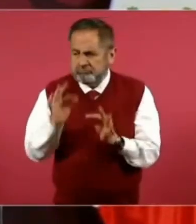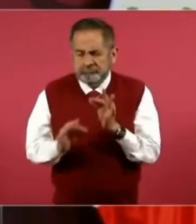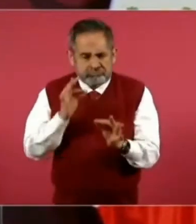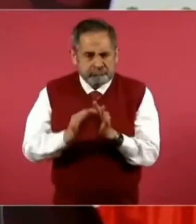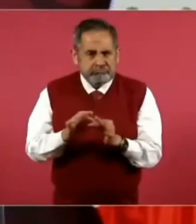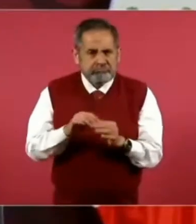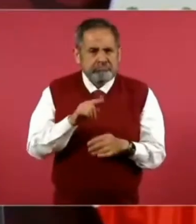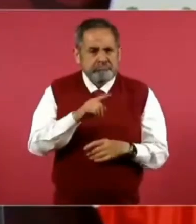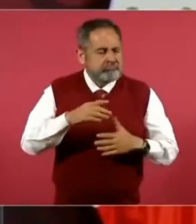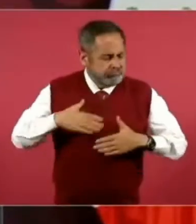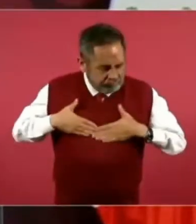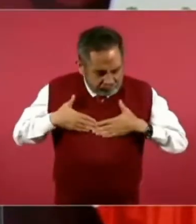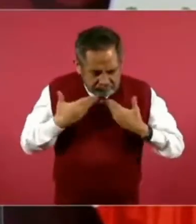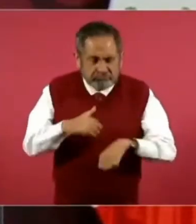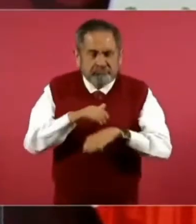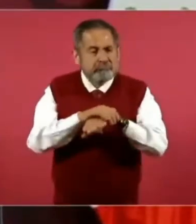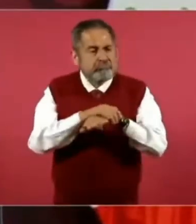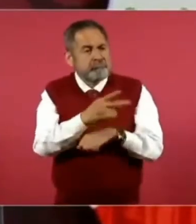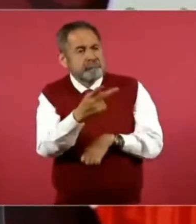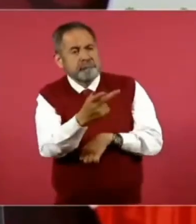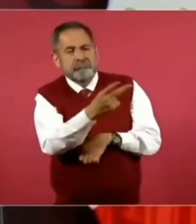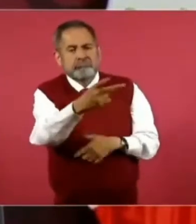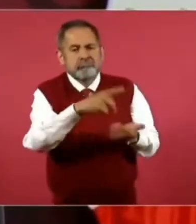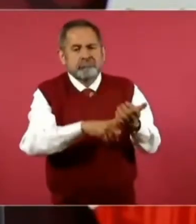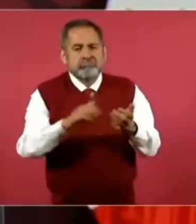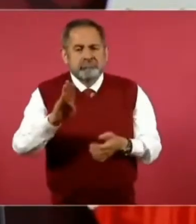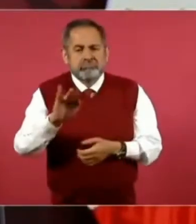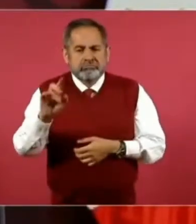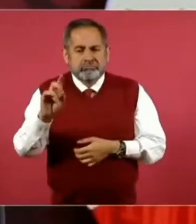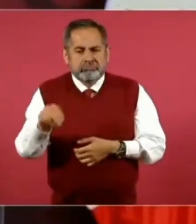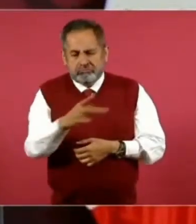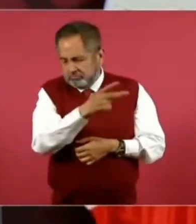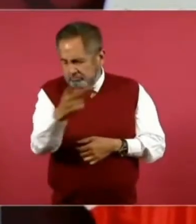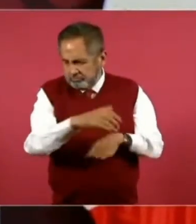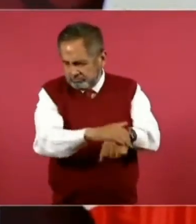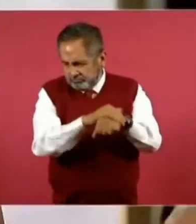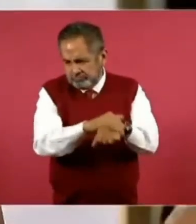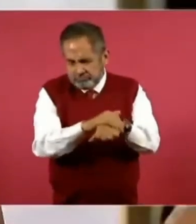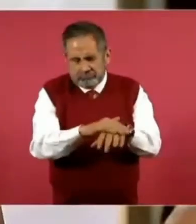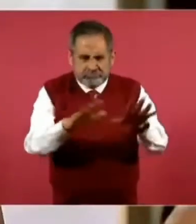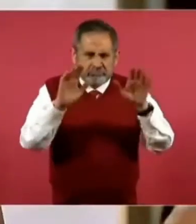amigo de confianza del presidente Biden.